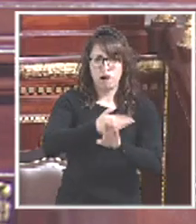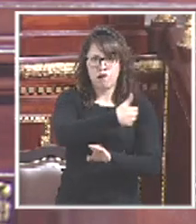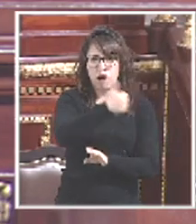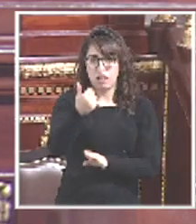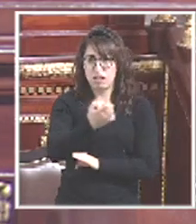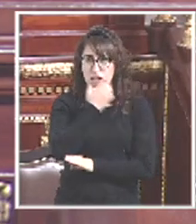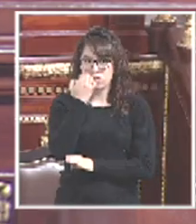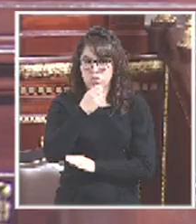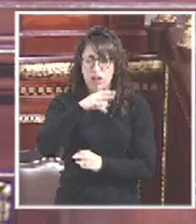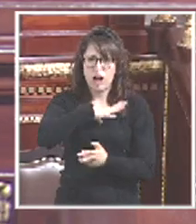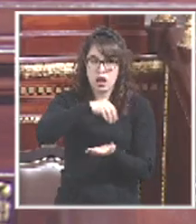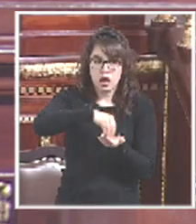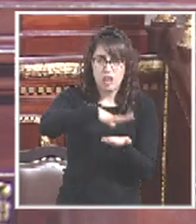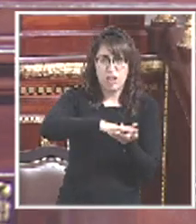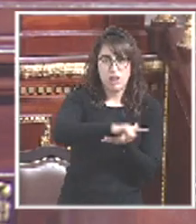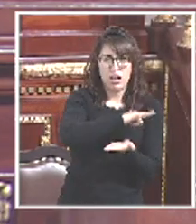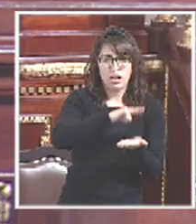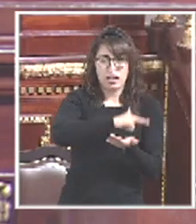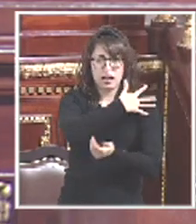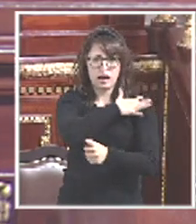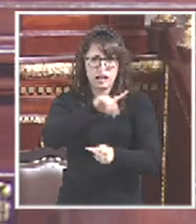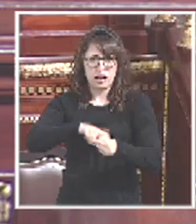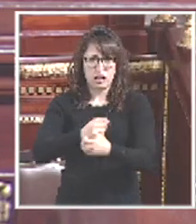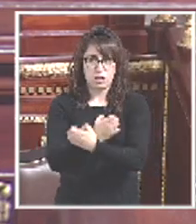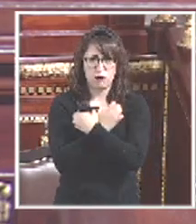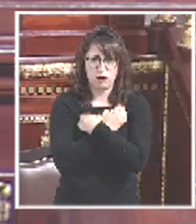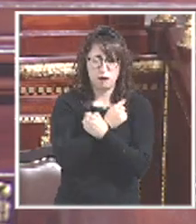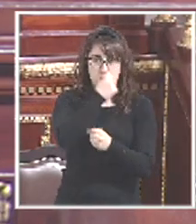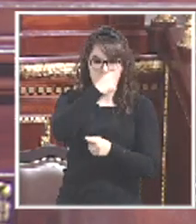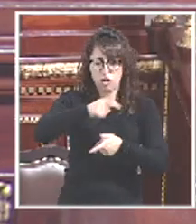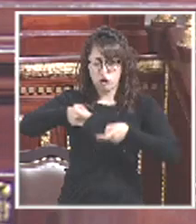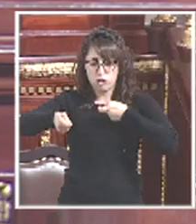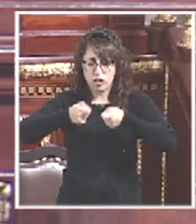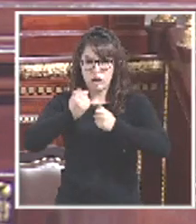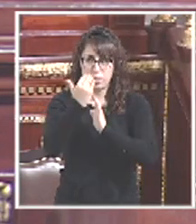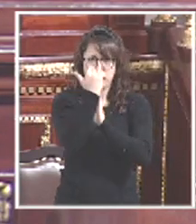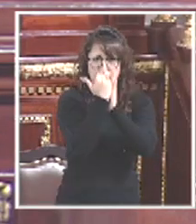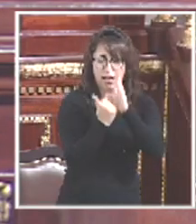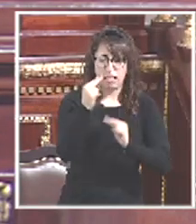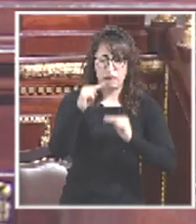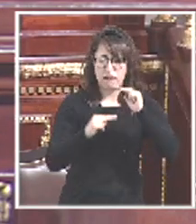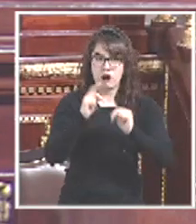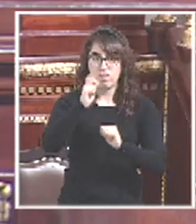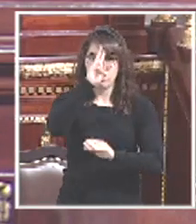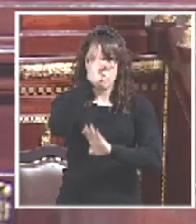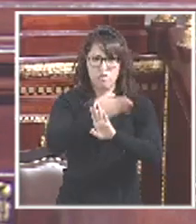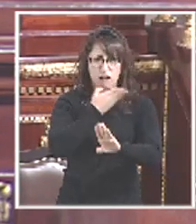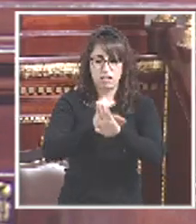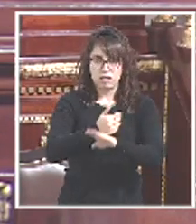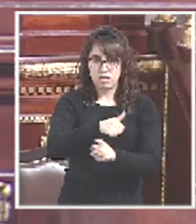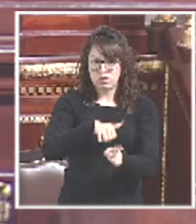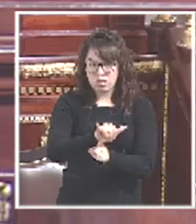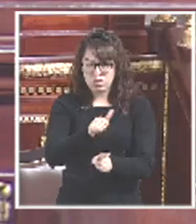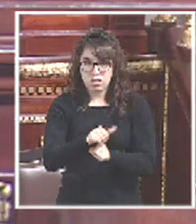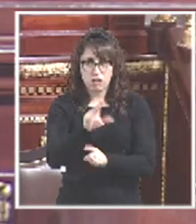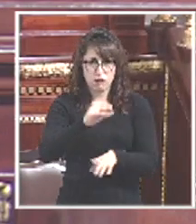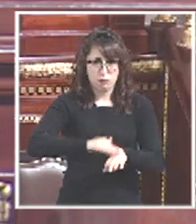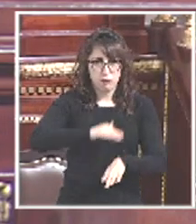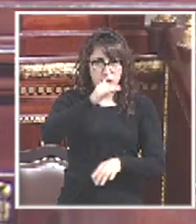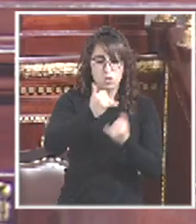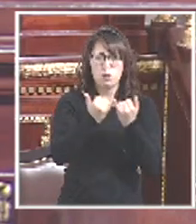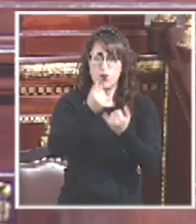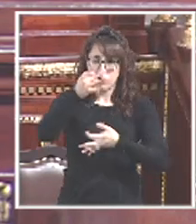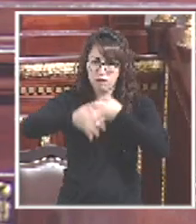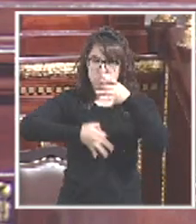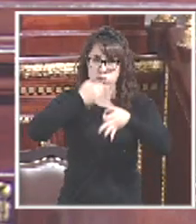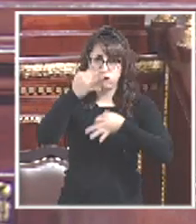Educación necesarias para controlar y reducir la violencia en el ámbito escolar, así como promover la salud emocional